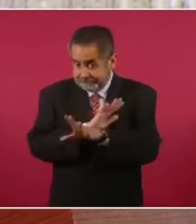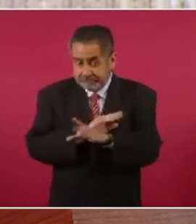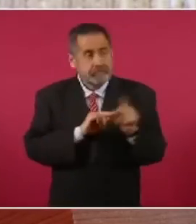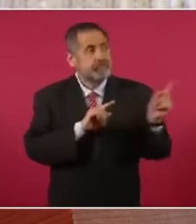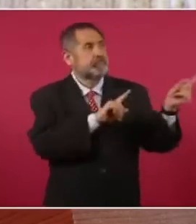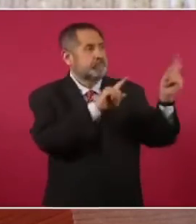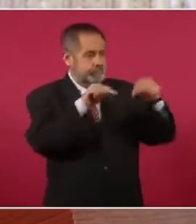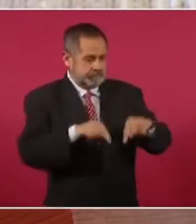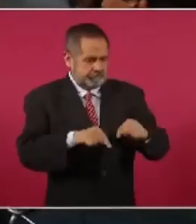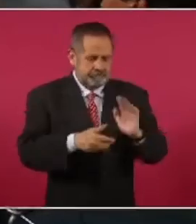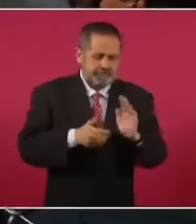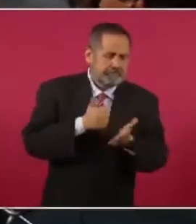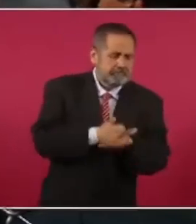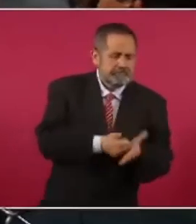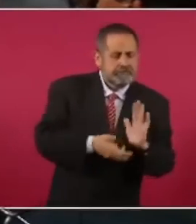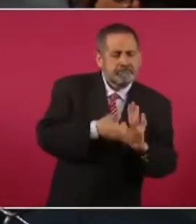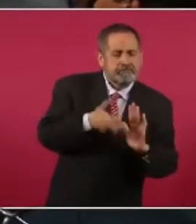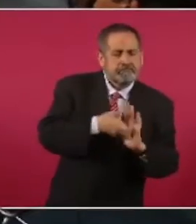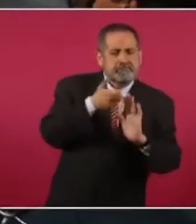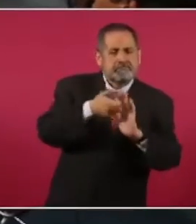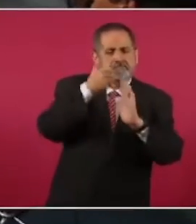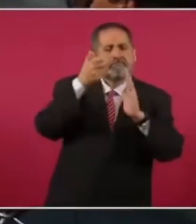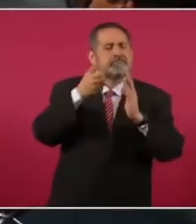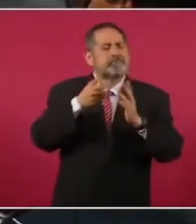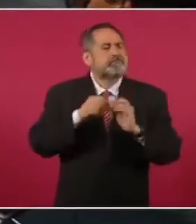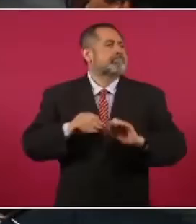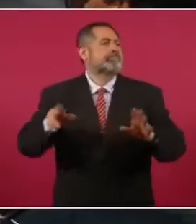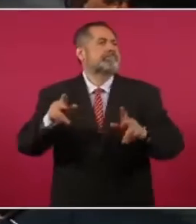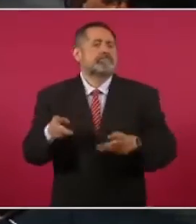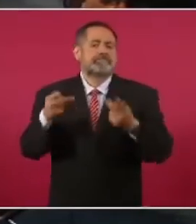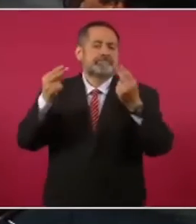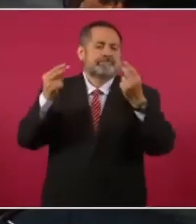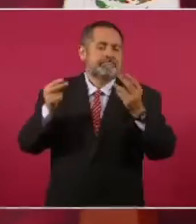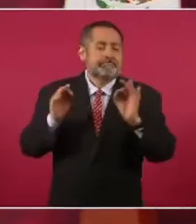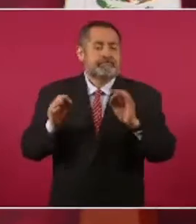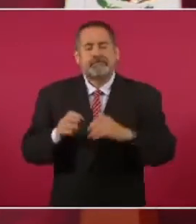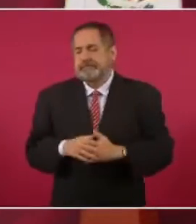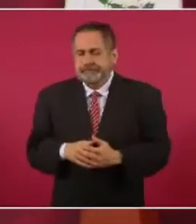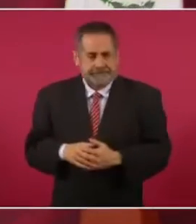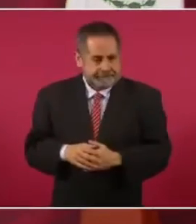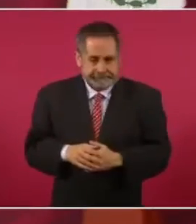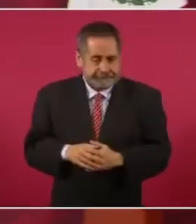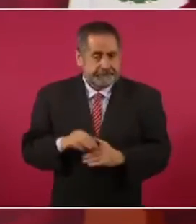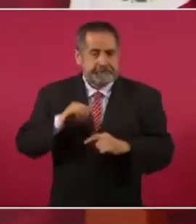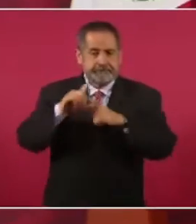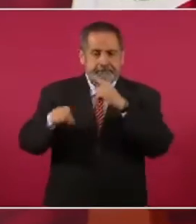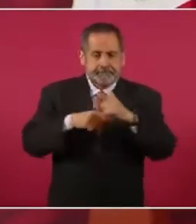Y ya luego pues hicieron los acuerdos, como siempre,